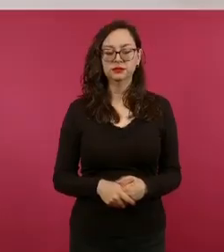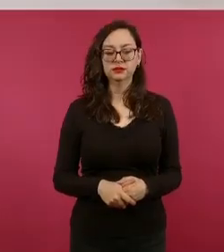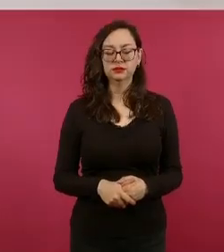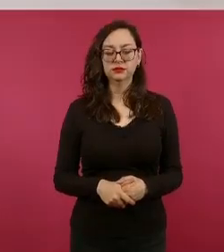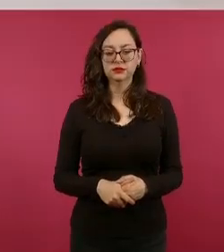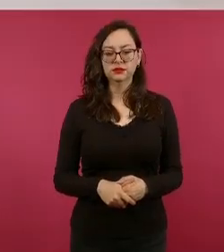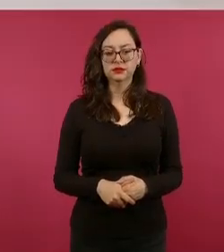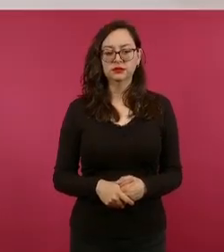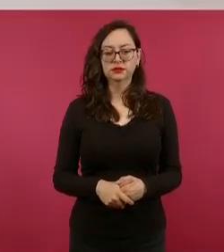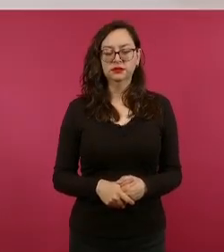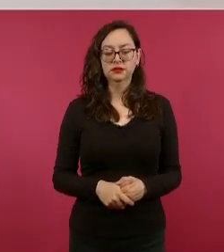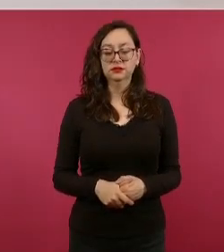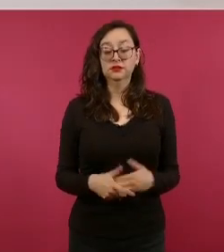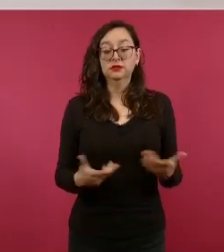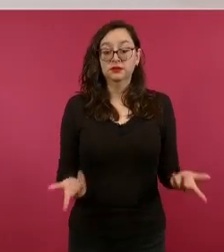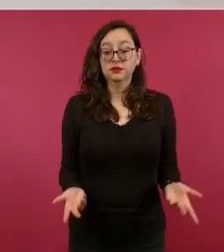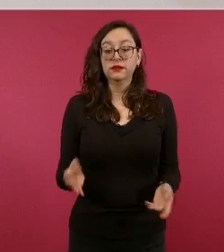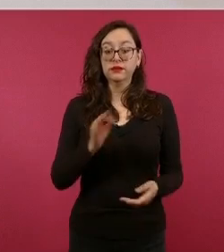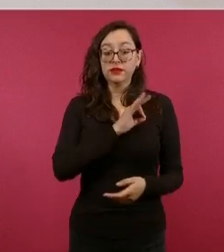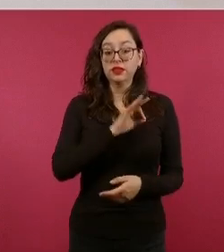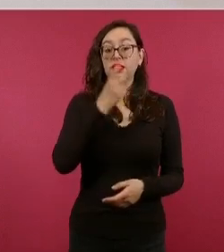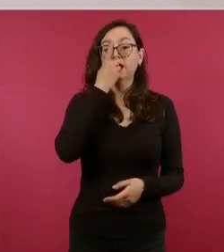les puedo